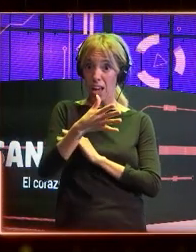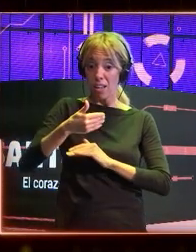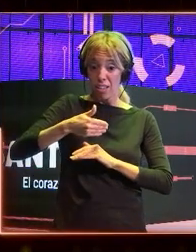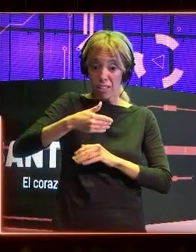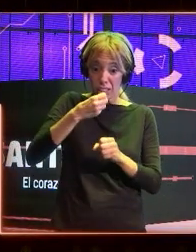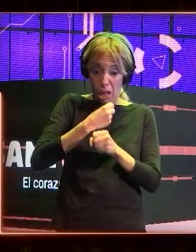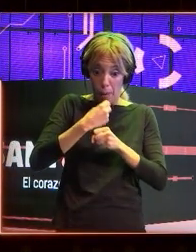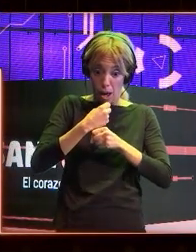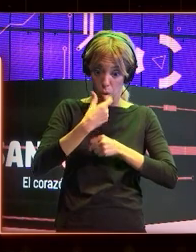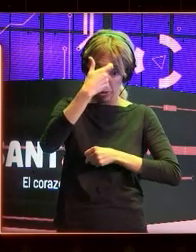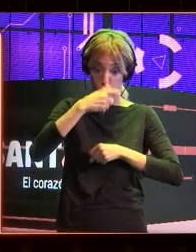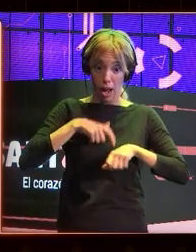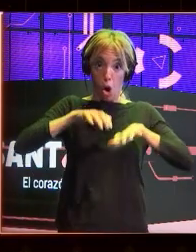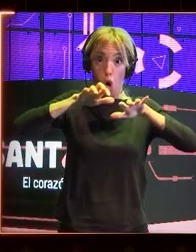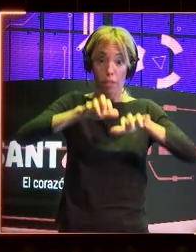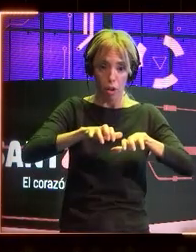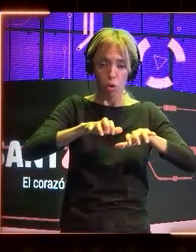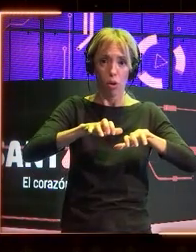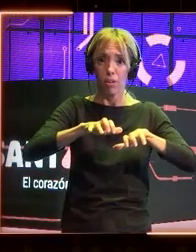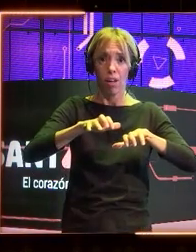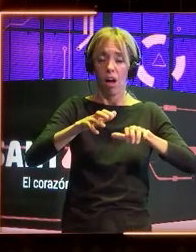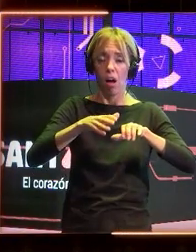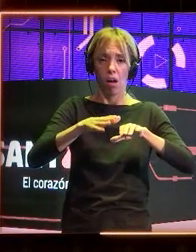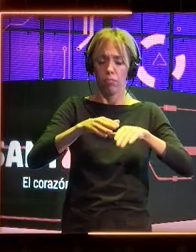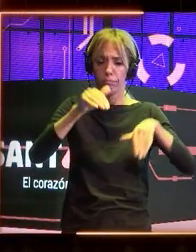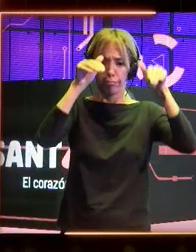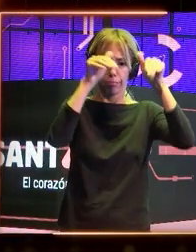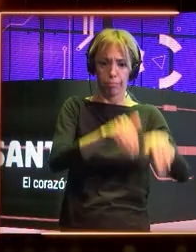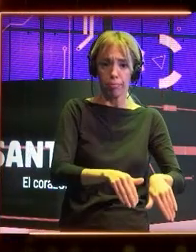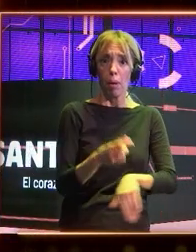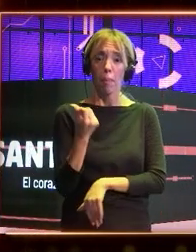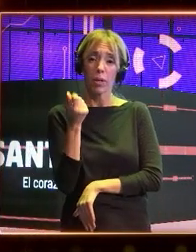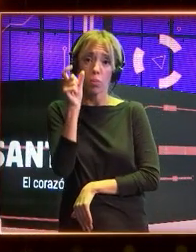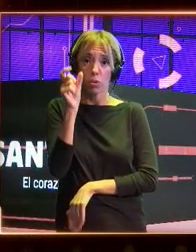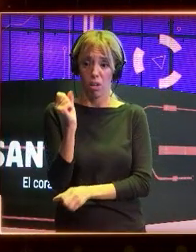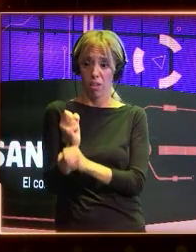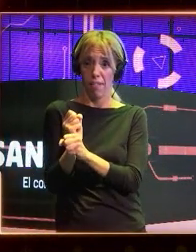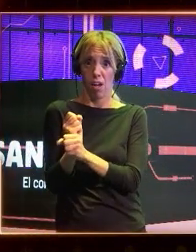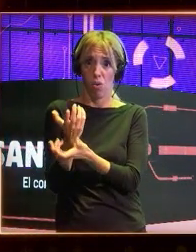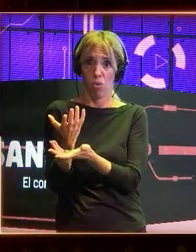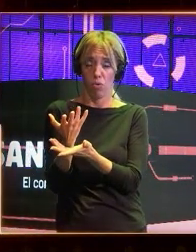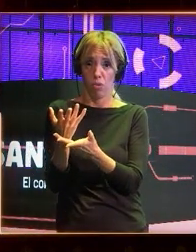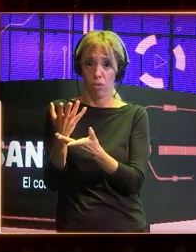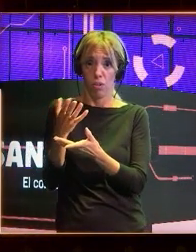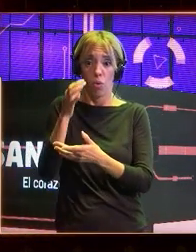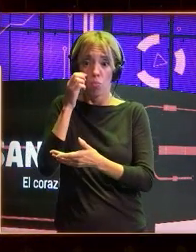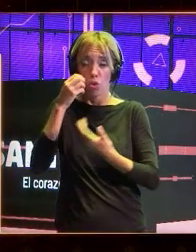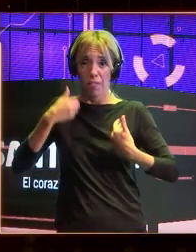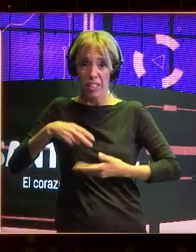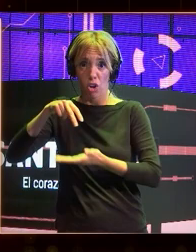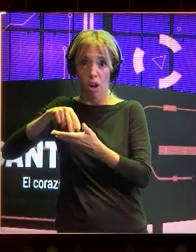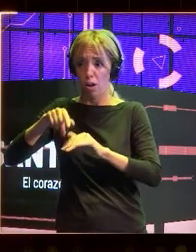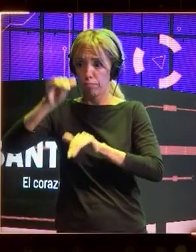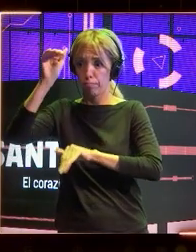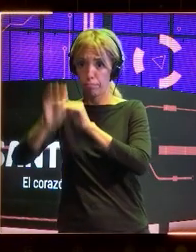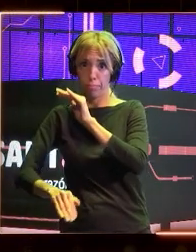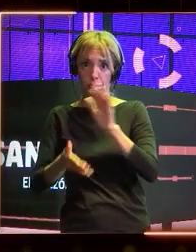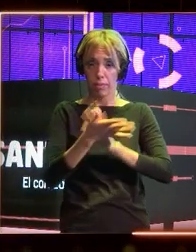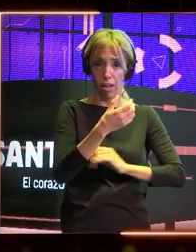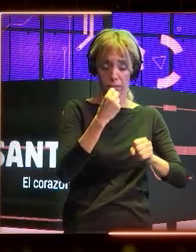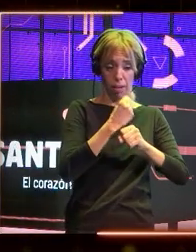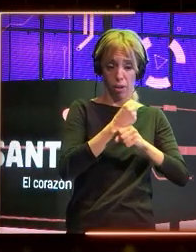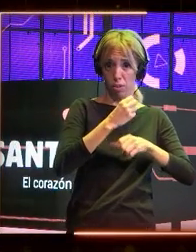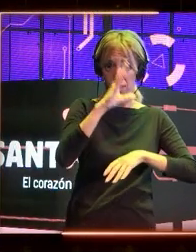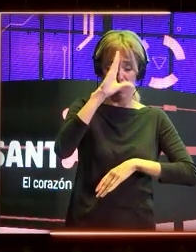sucede en frente de un ordenador decrezca mucho más rápido que el precio del trabajo que sucede en el mundo físico real y